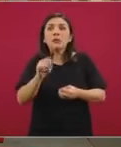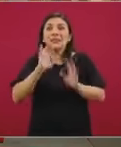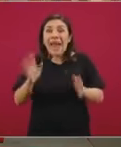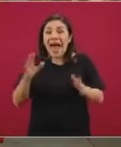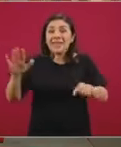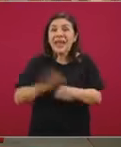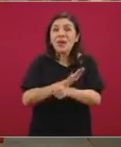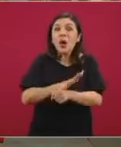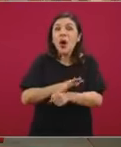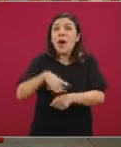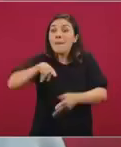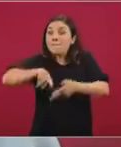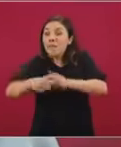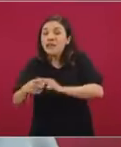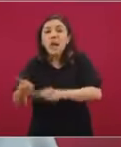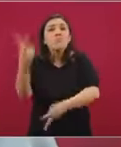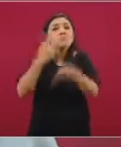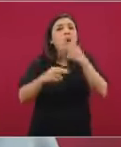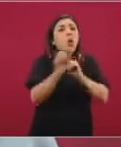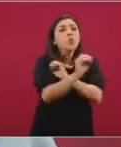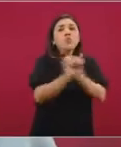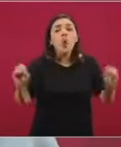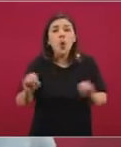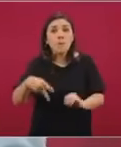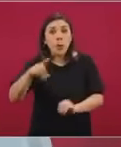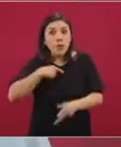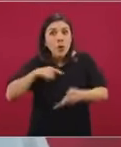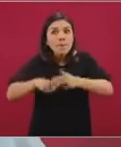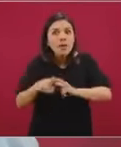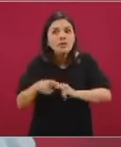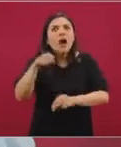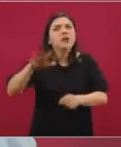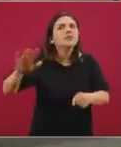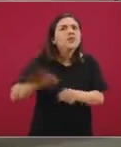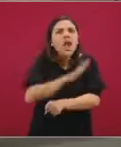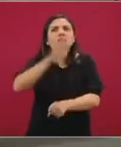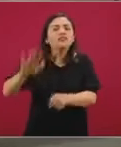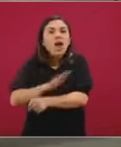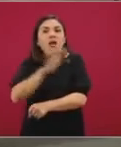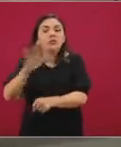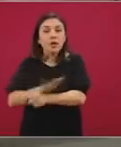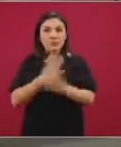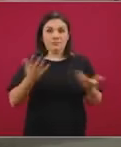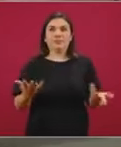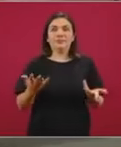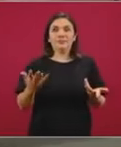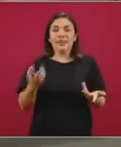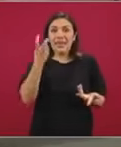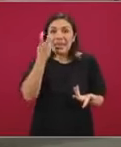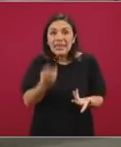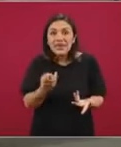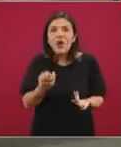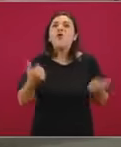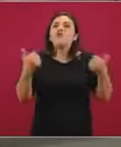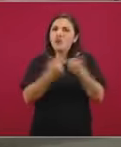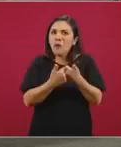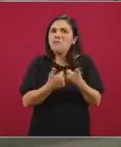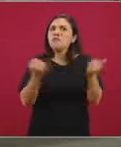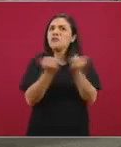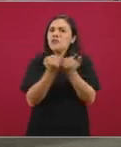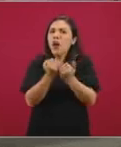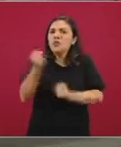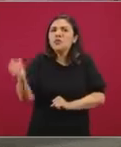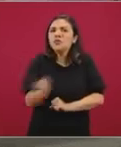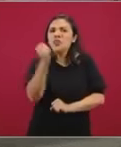las moscas, y sin embargo arrancamos el taller y el taller seguía lleno. Entonces, y además con la ventaja de